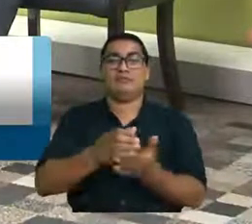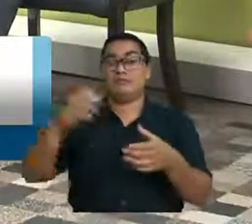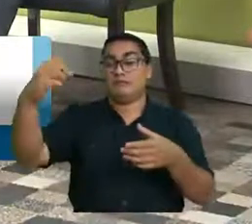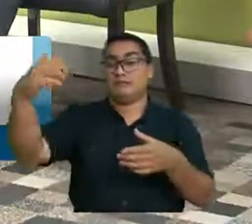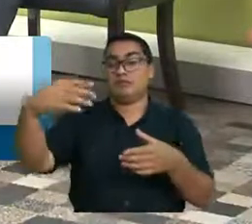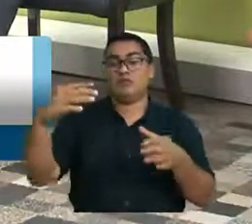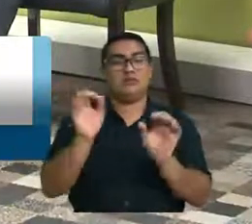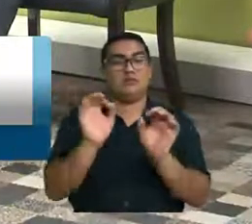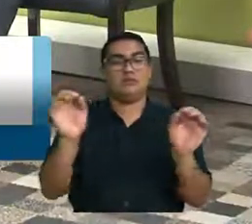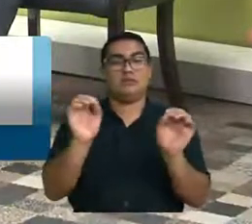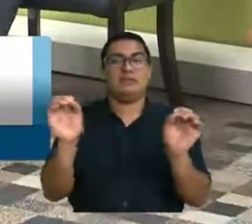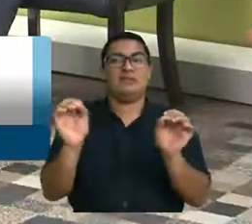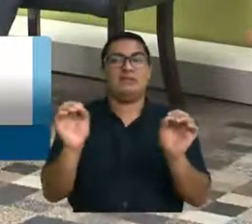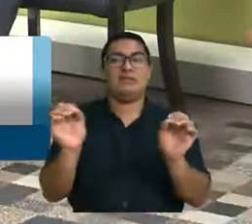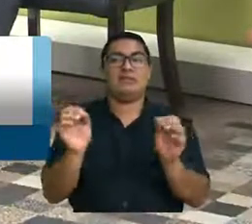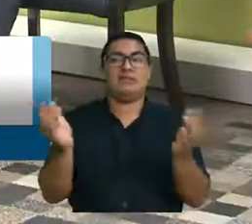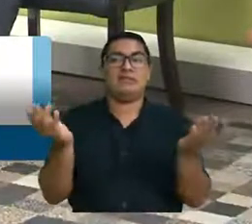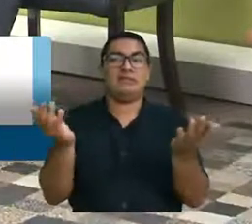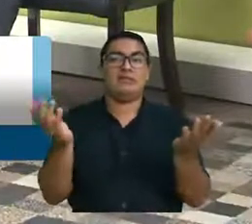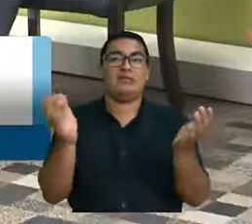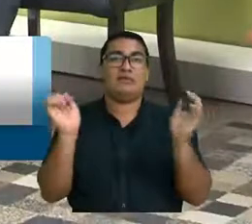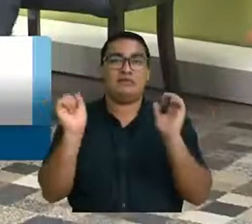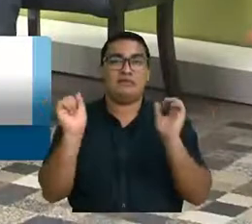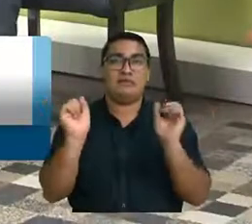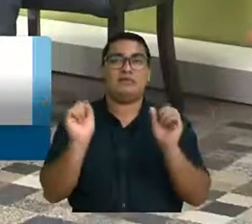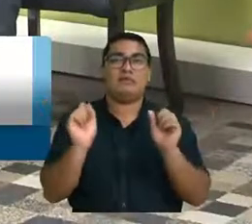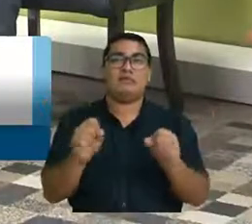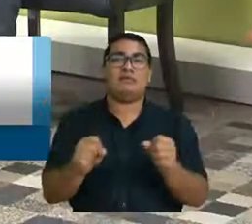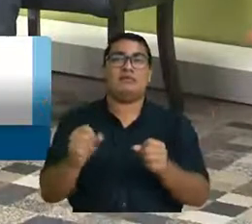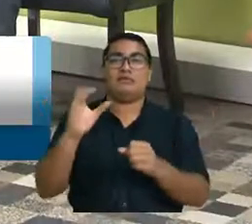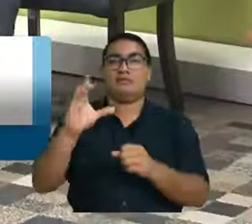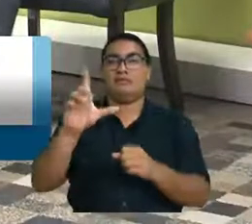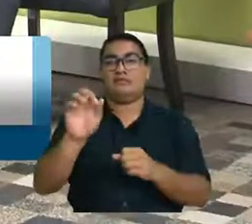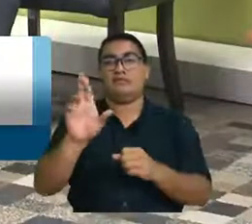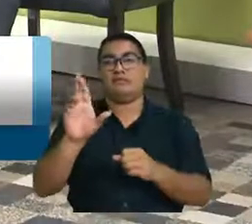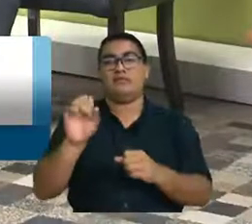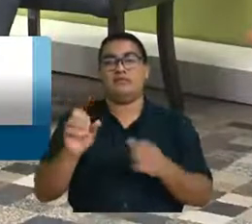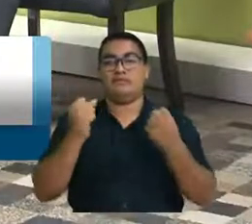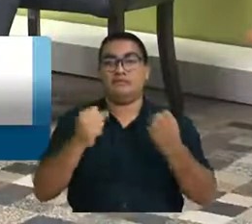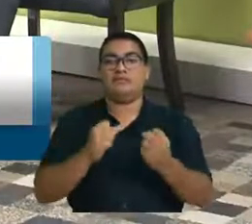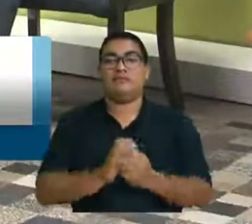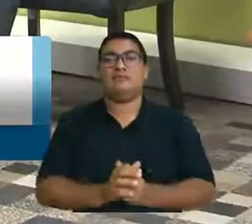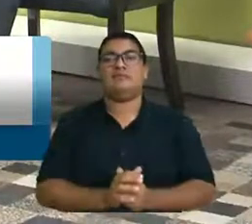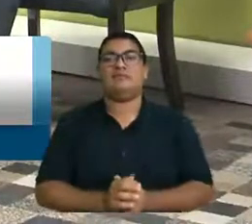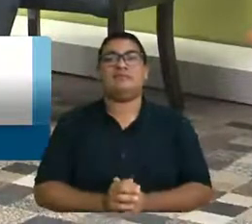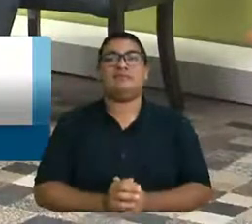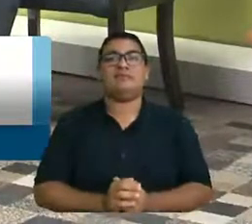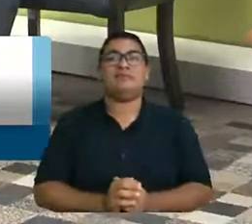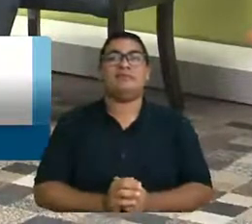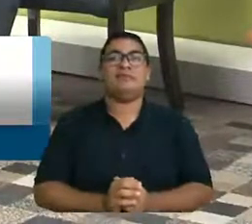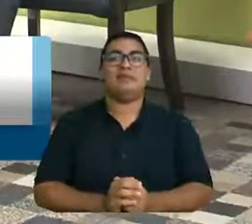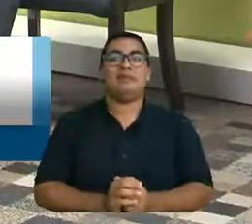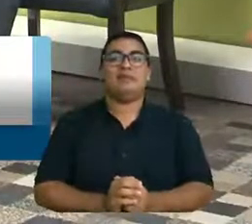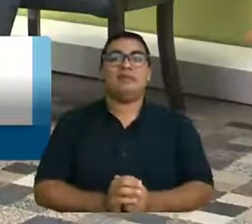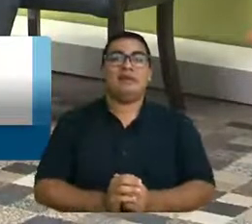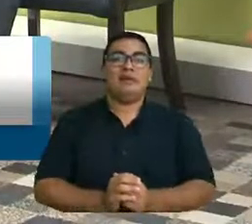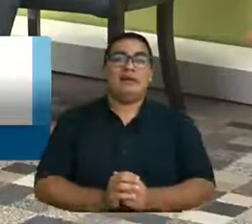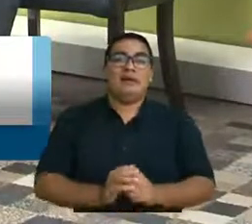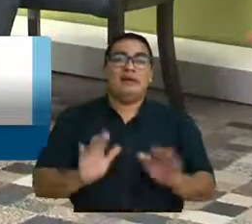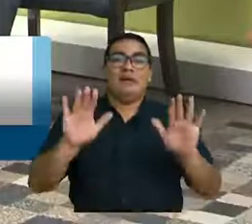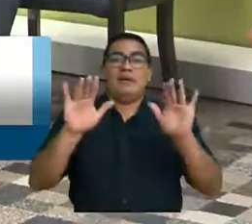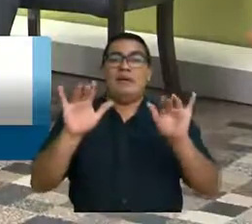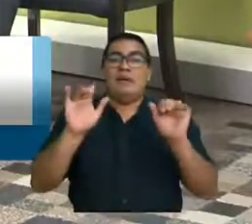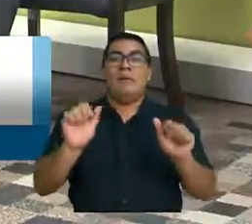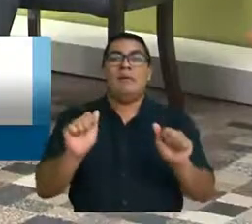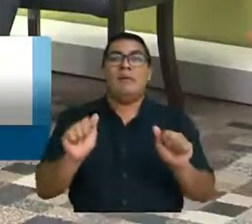que no le penetren los rayos ultravioleta para que no desnaturalice la función del cloro, pues, que ya en un nivel